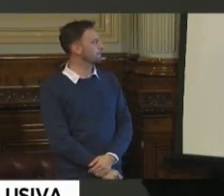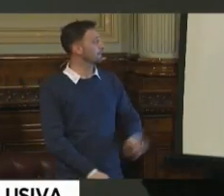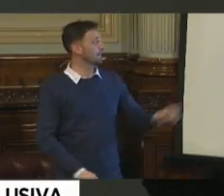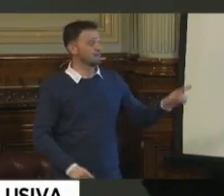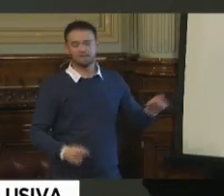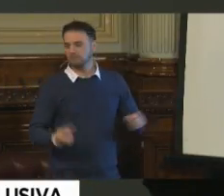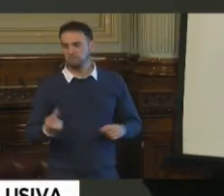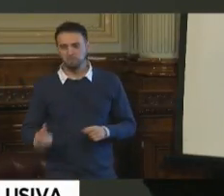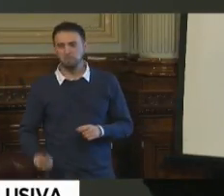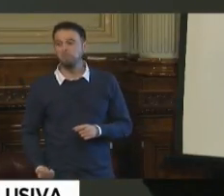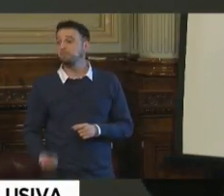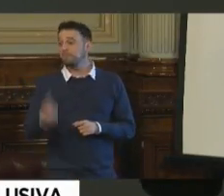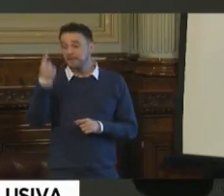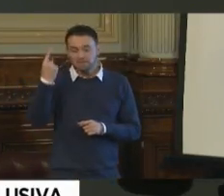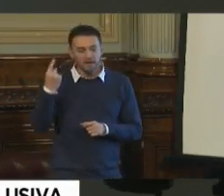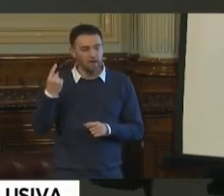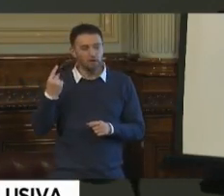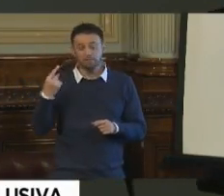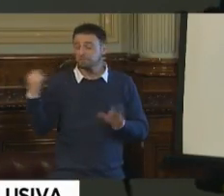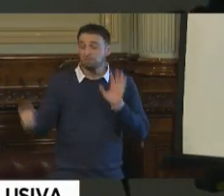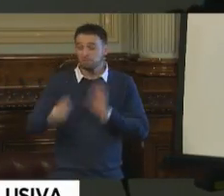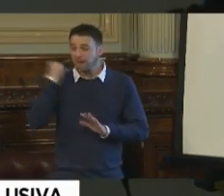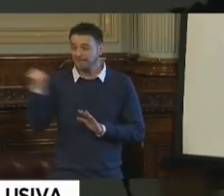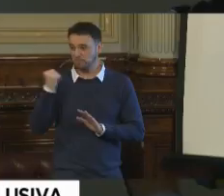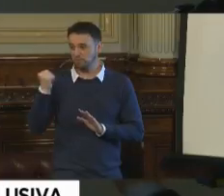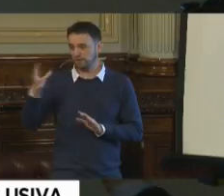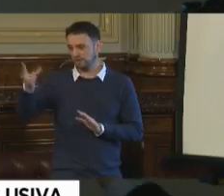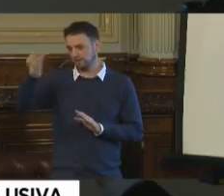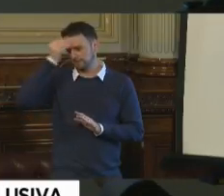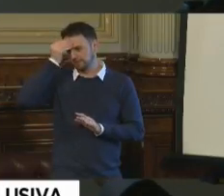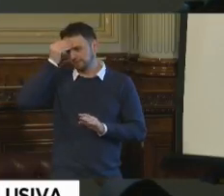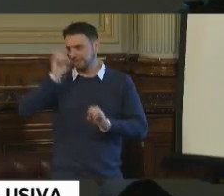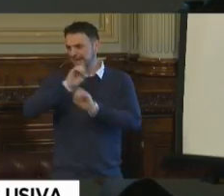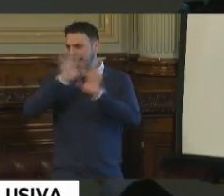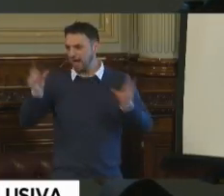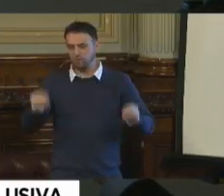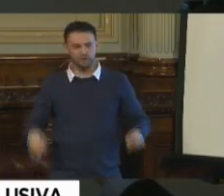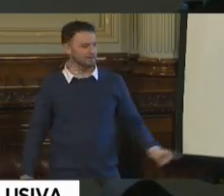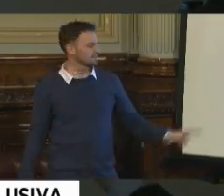y lo primero que tenemos que tener en cuenta para poder